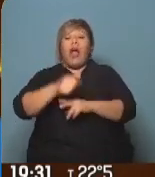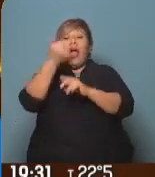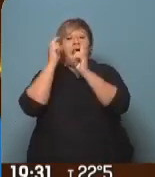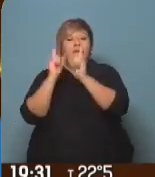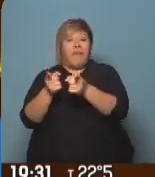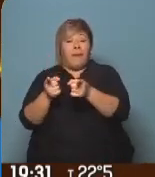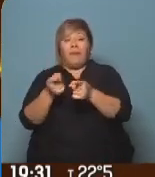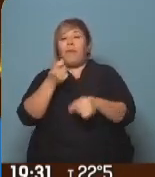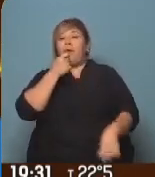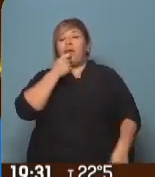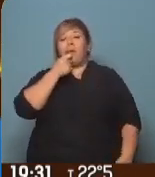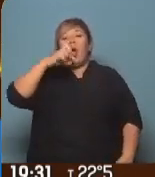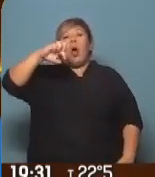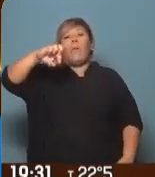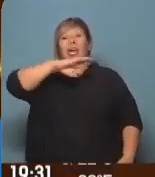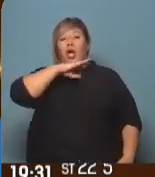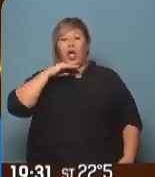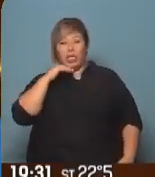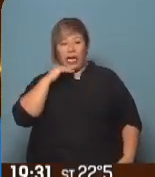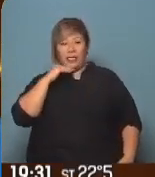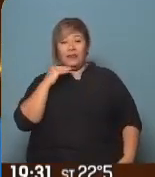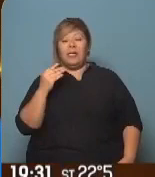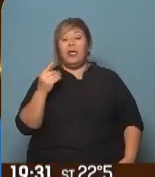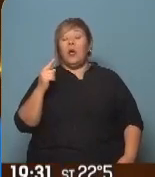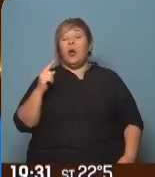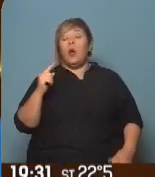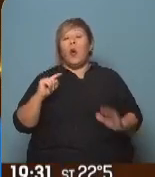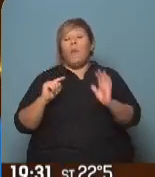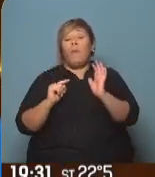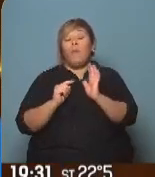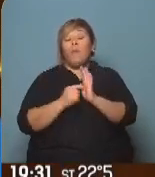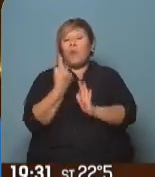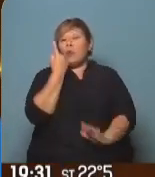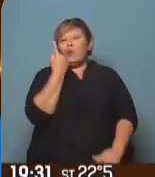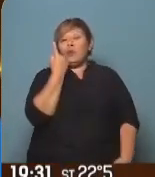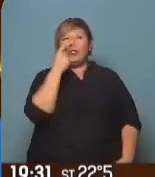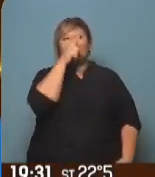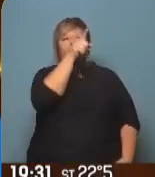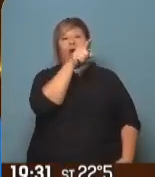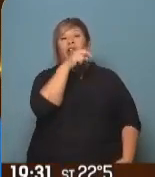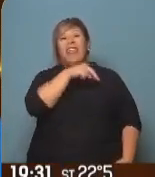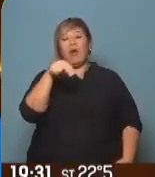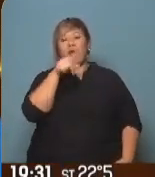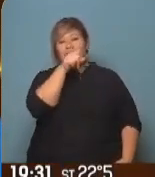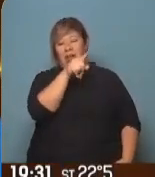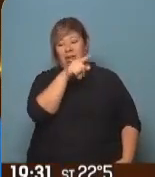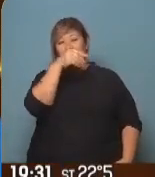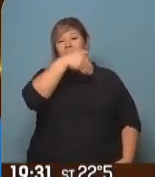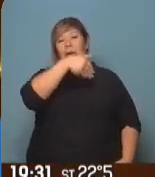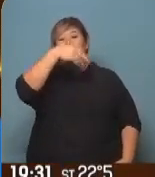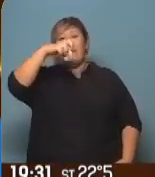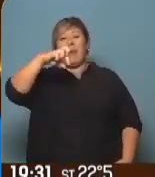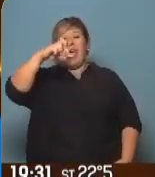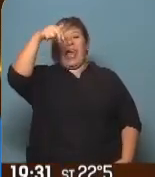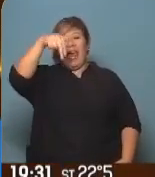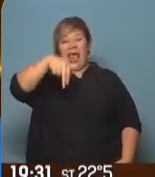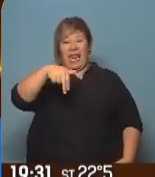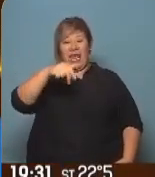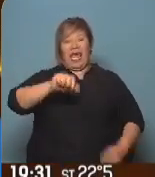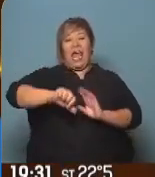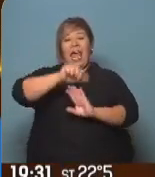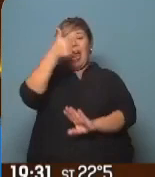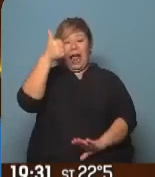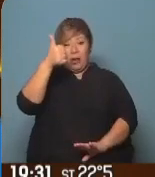el PJ. Este es el único caso a nivel nacional. En la elección de ayer lo que ocurre es que se ratifica